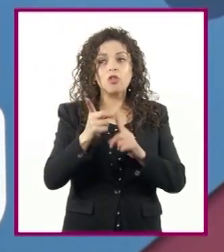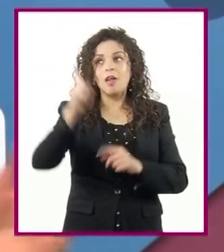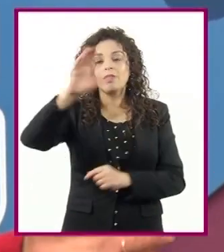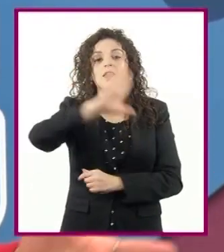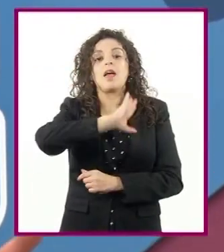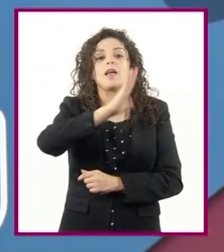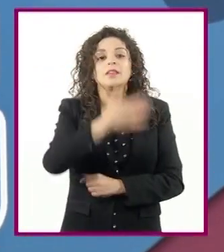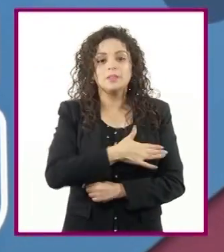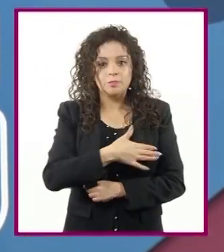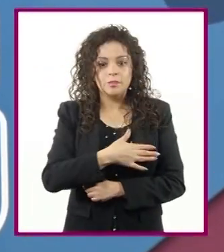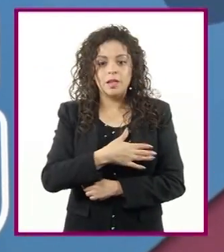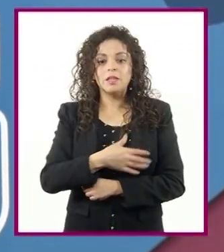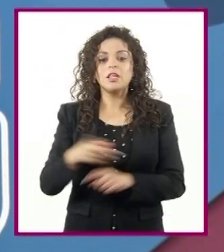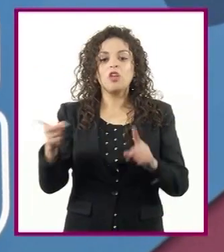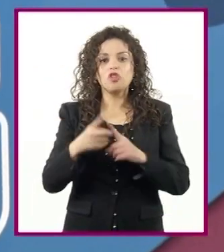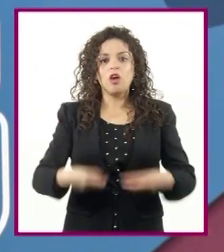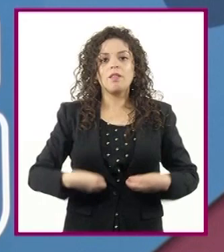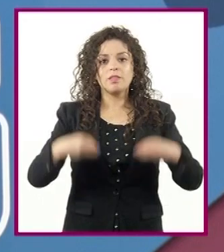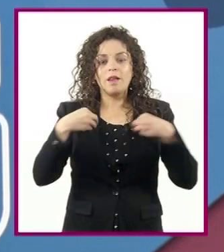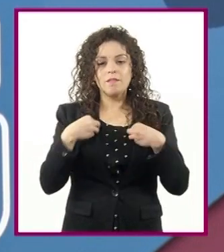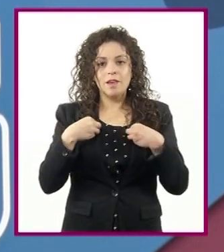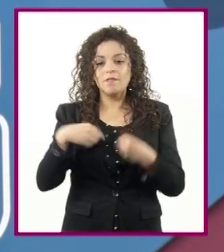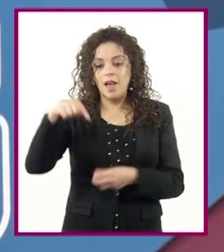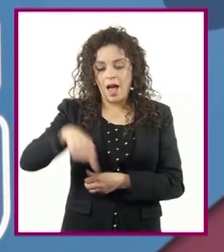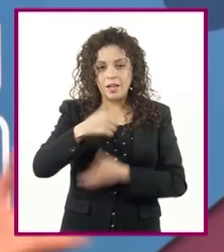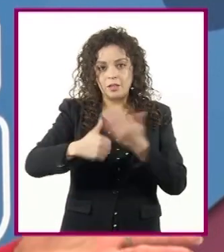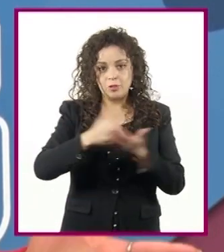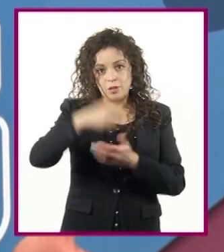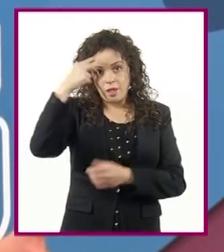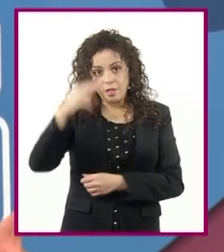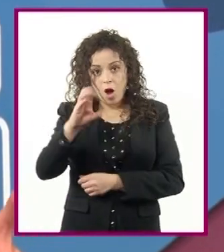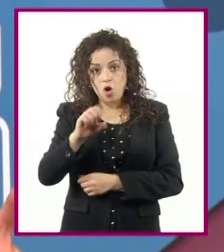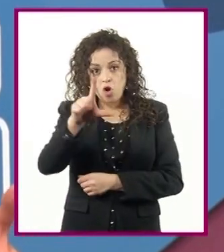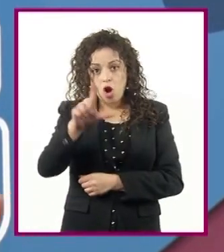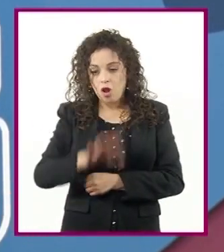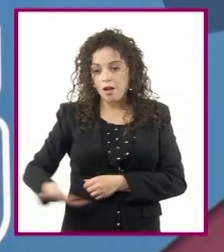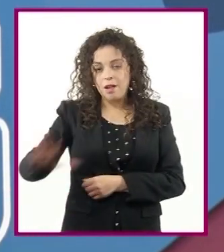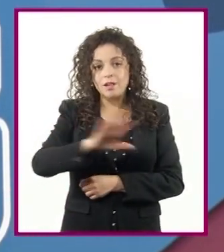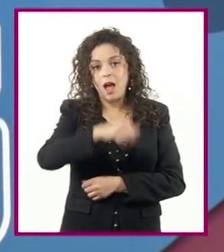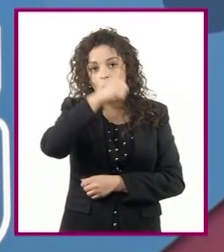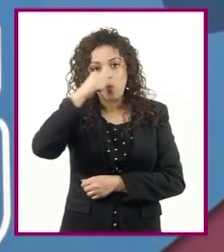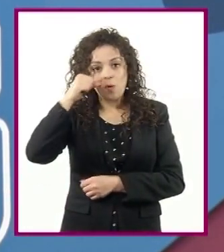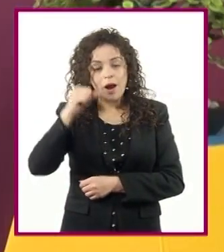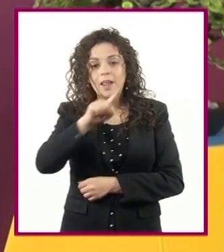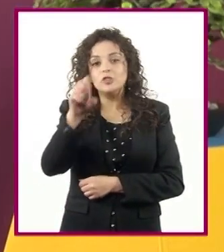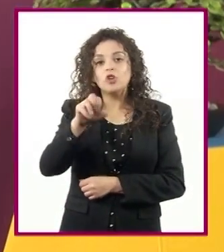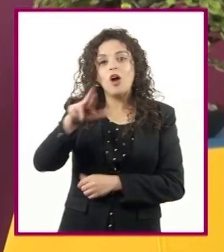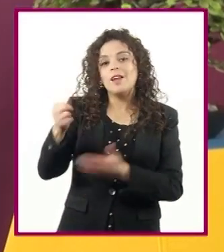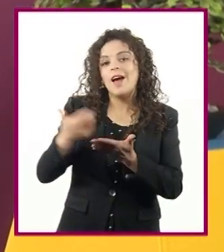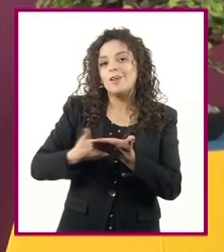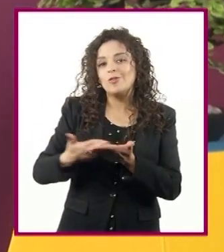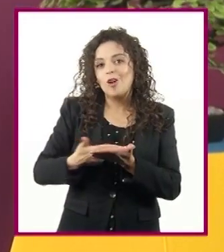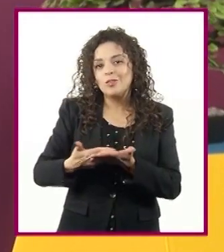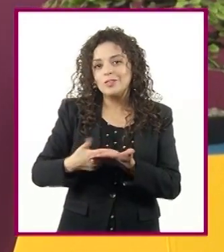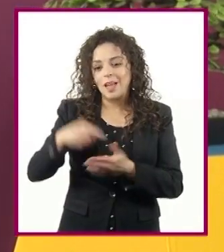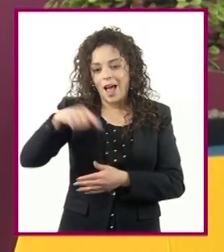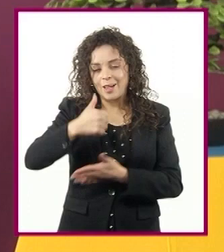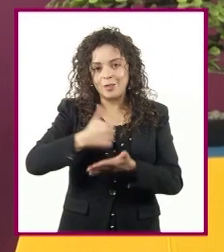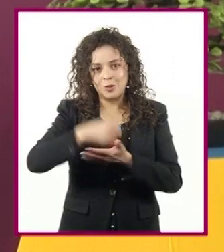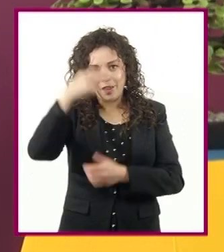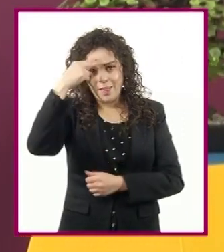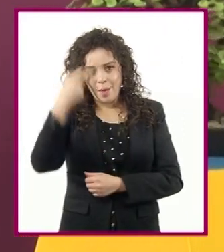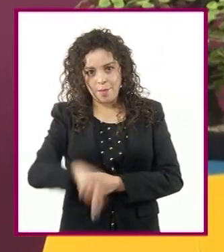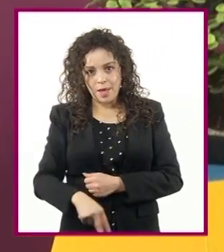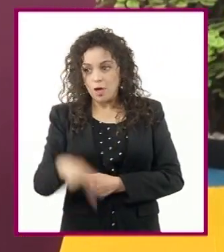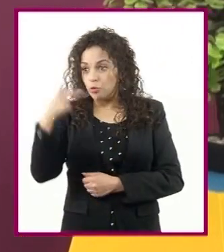se asentó en la colonia Juárez, zona rosa de la Ciudad de México. Su historia en nuestro país